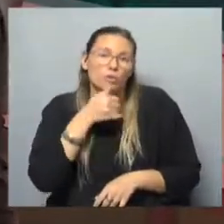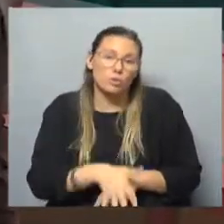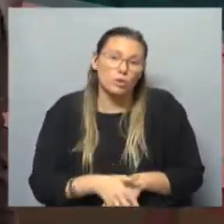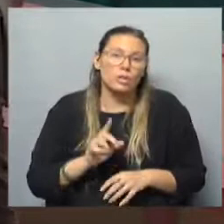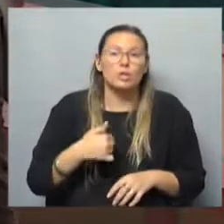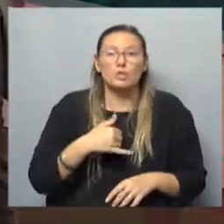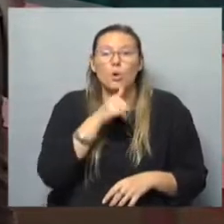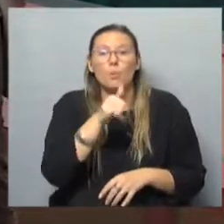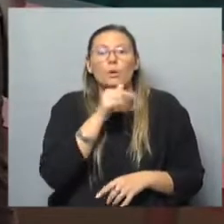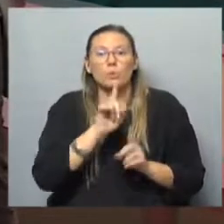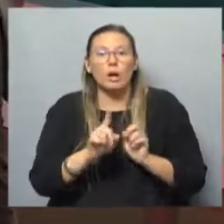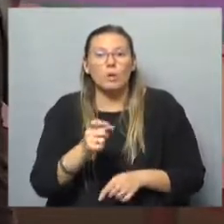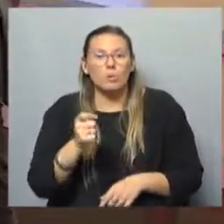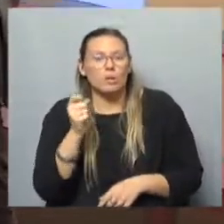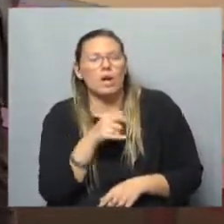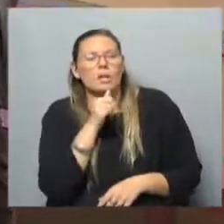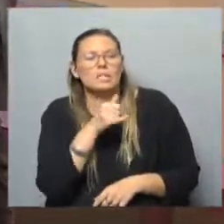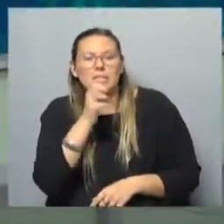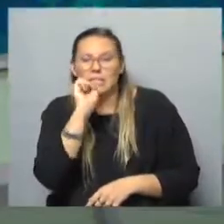Yo cuento alguna intimidad de Pitufo.